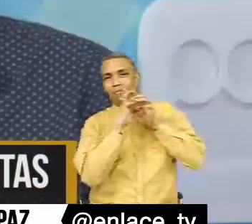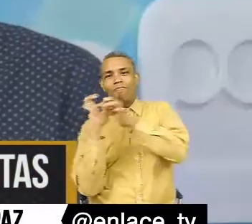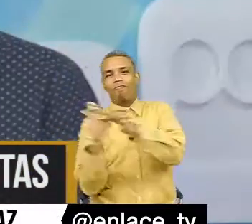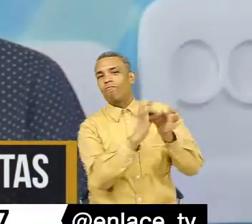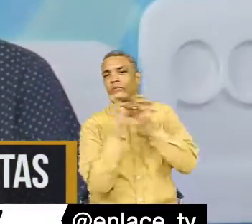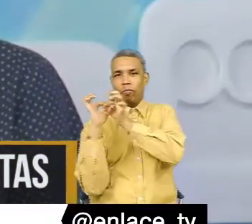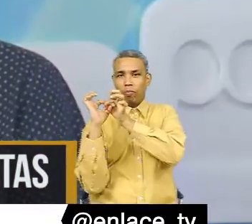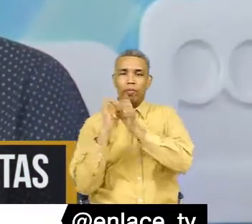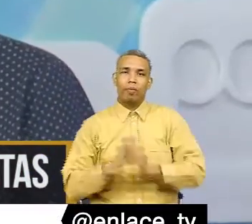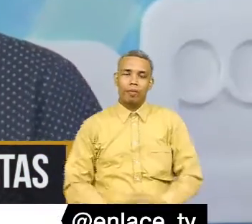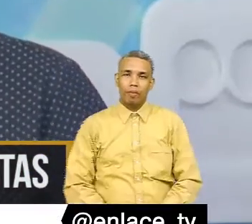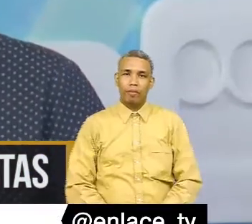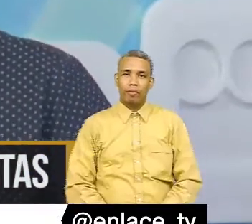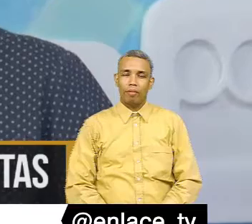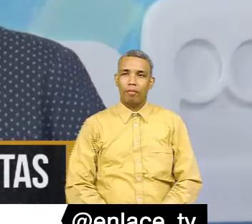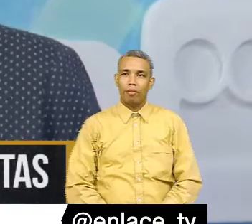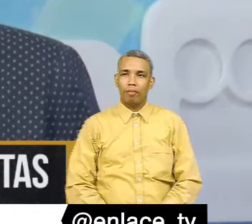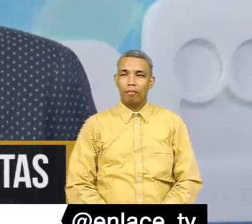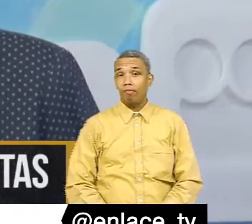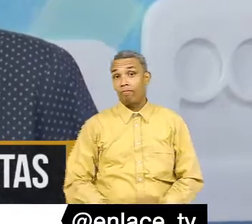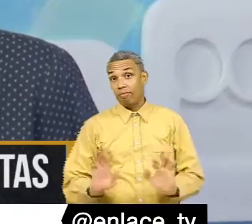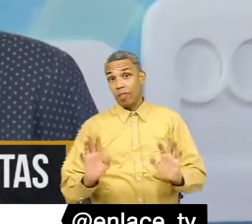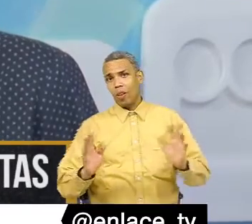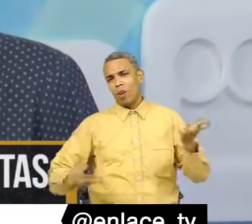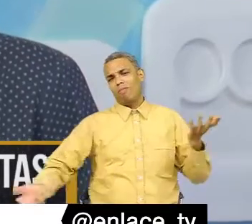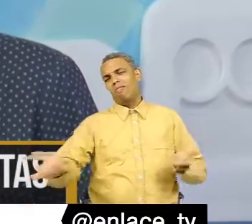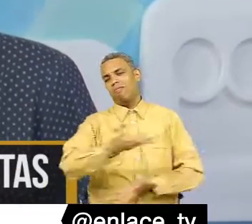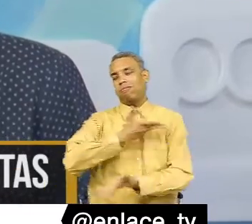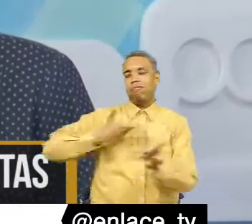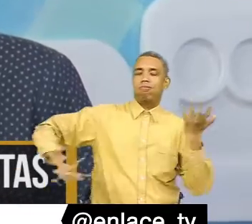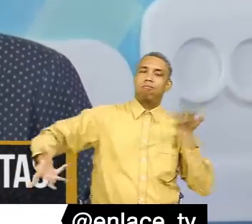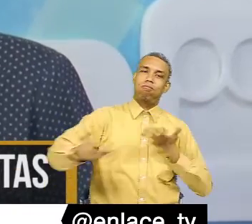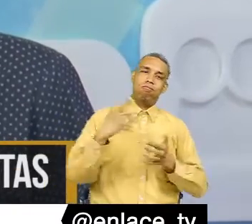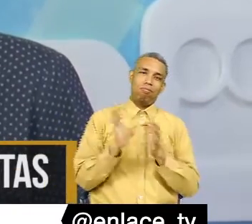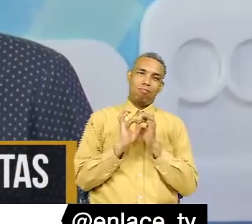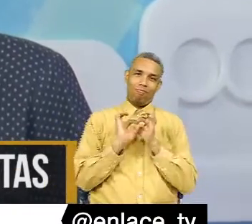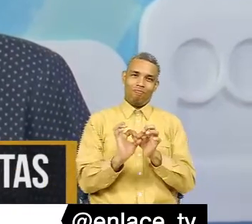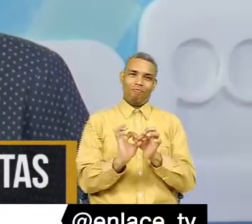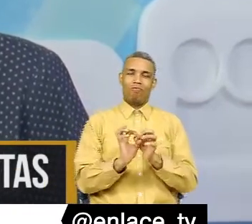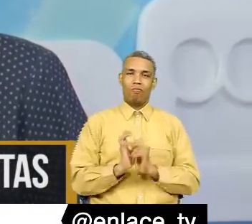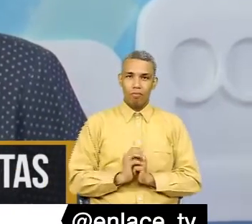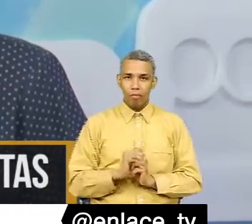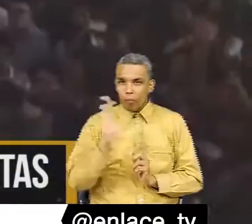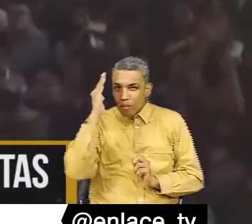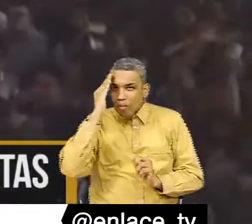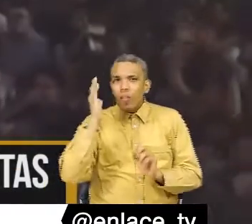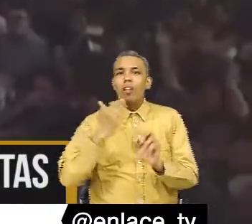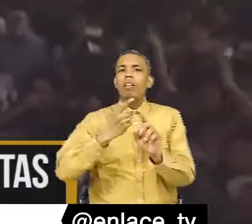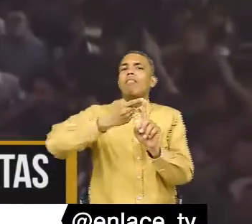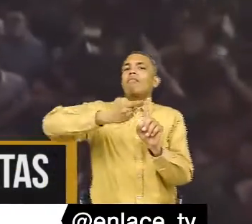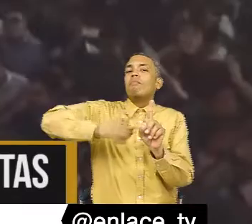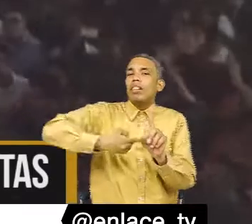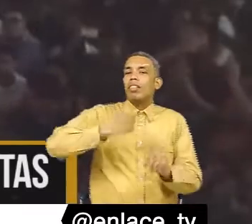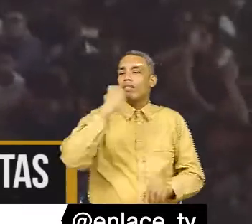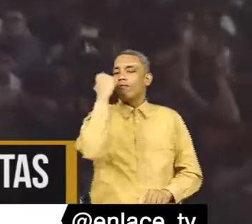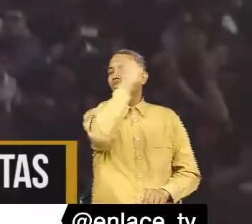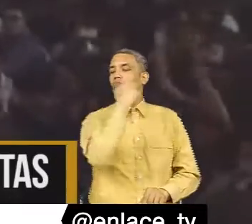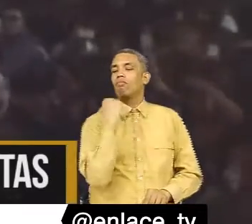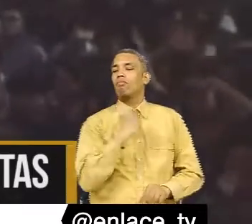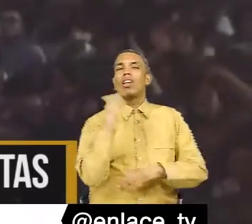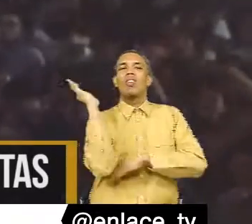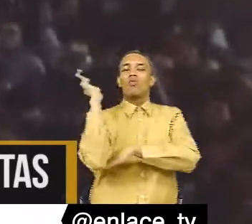septiembre. Es una actividad muy especial para una celebración de un momento muy especial que es el Día de Amor